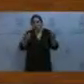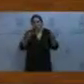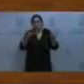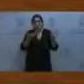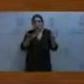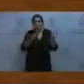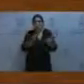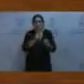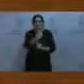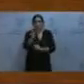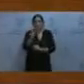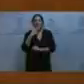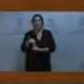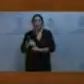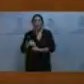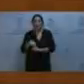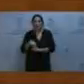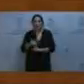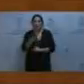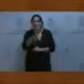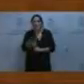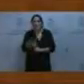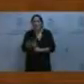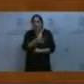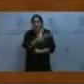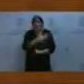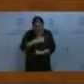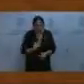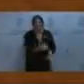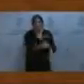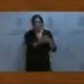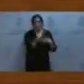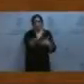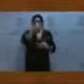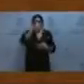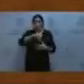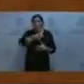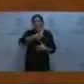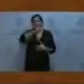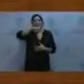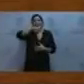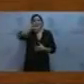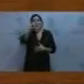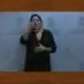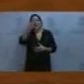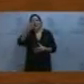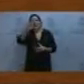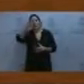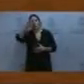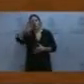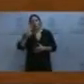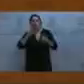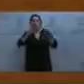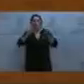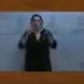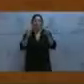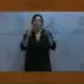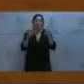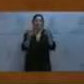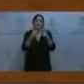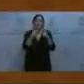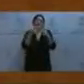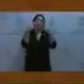se dieron. Y luego, mire, le voy a decir una cosa. Hoy veía a don Enrique López que hablaba del sector público y de los puestos y de la selección. Y bueno,